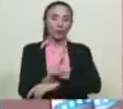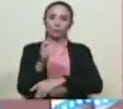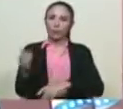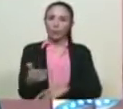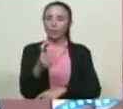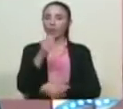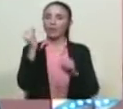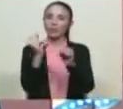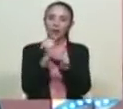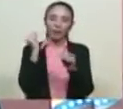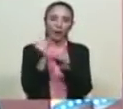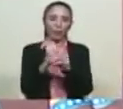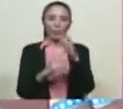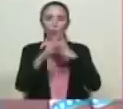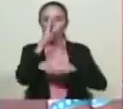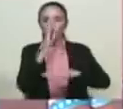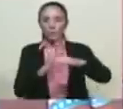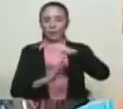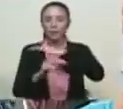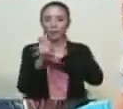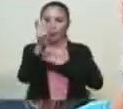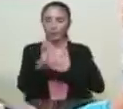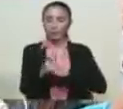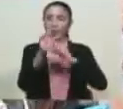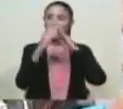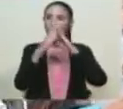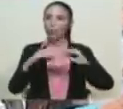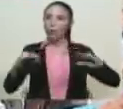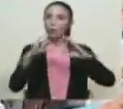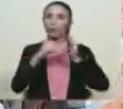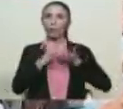el trabajador de base. Y por ello, todo.